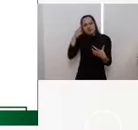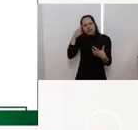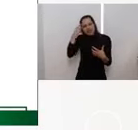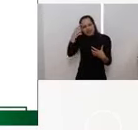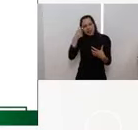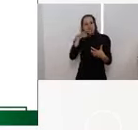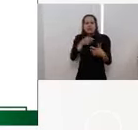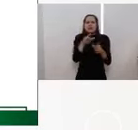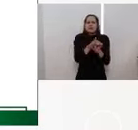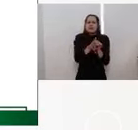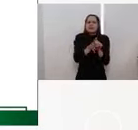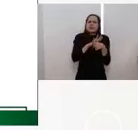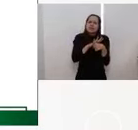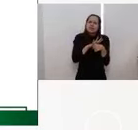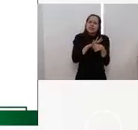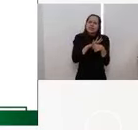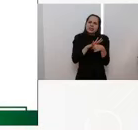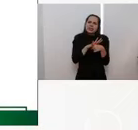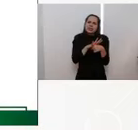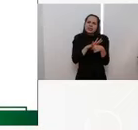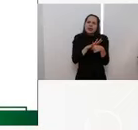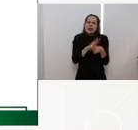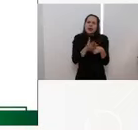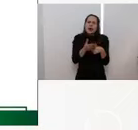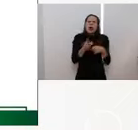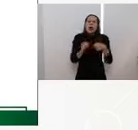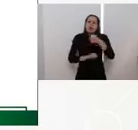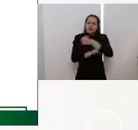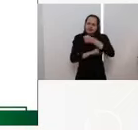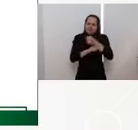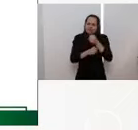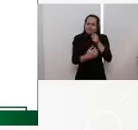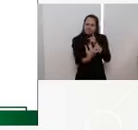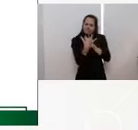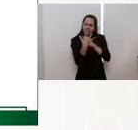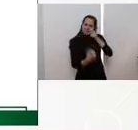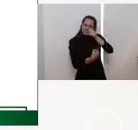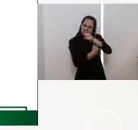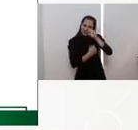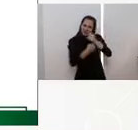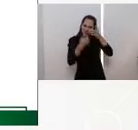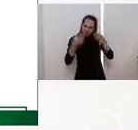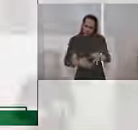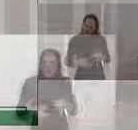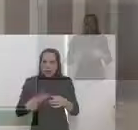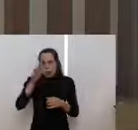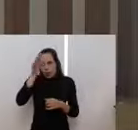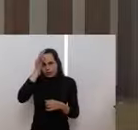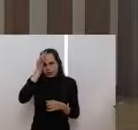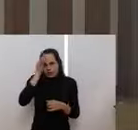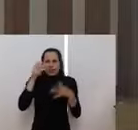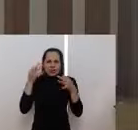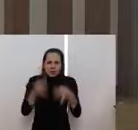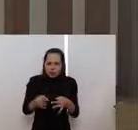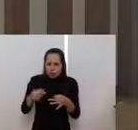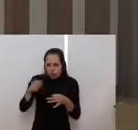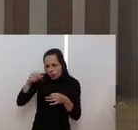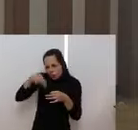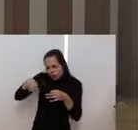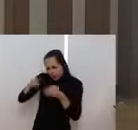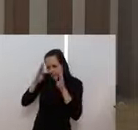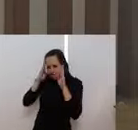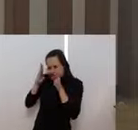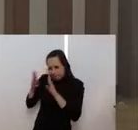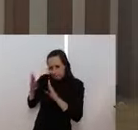esta pandemia nos dé un hospital mucho más fuerte mucho más oportuno más humanizado más seguro que ustedes nuestros usuarios